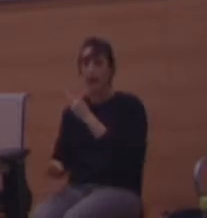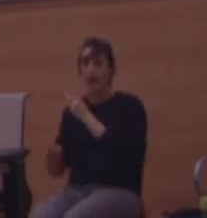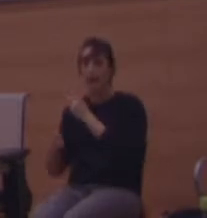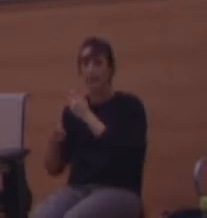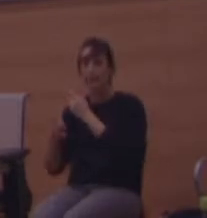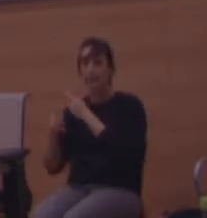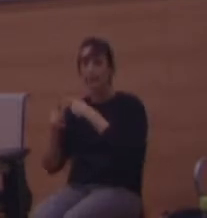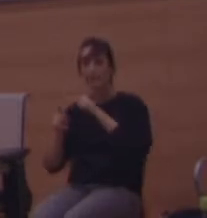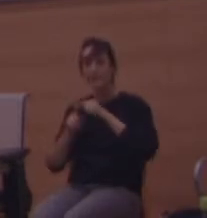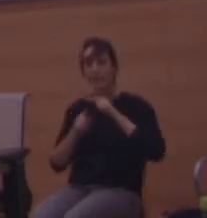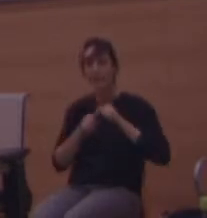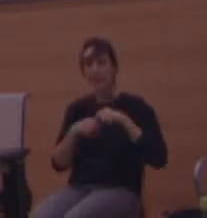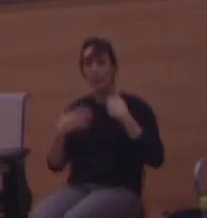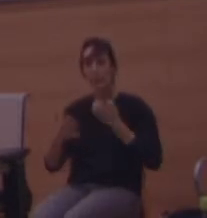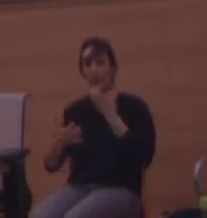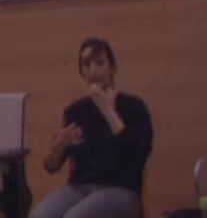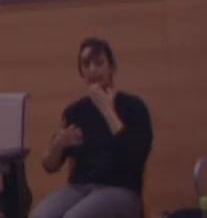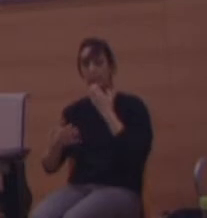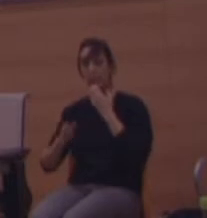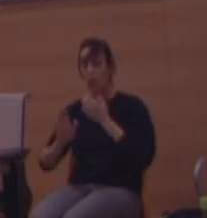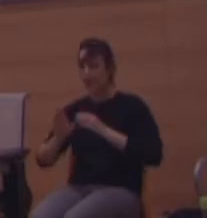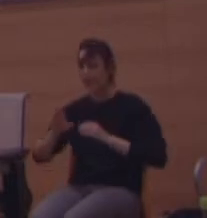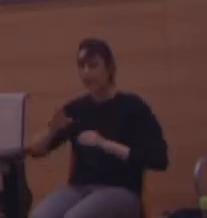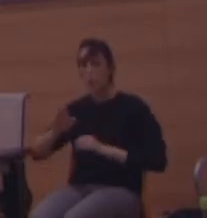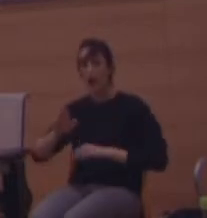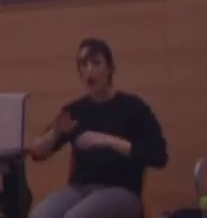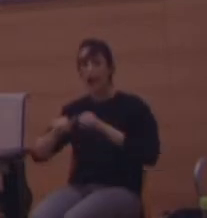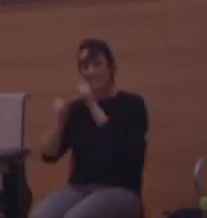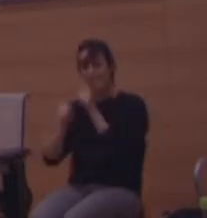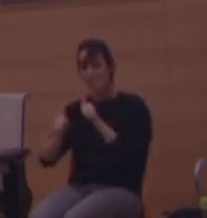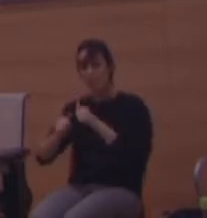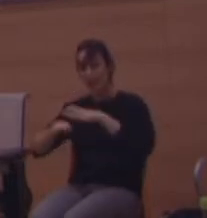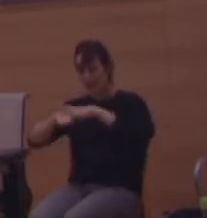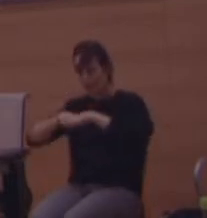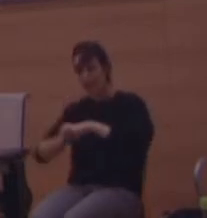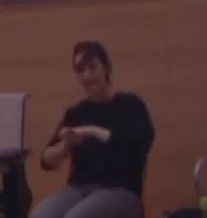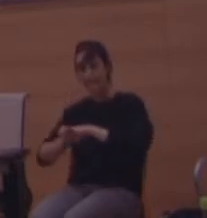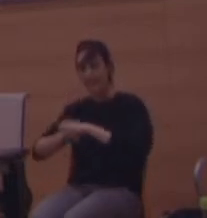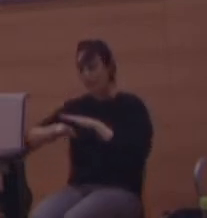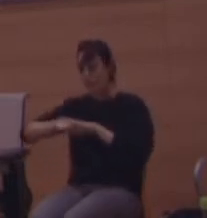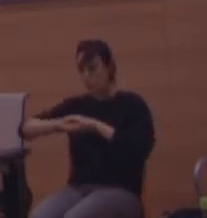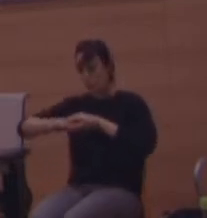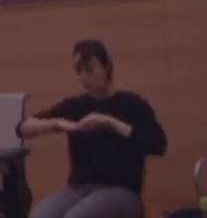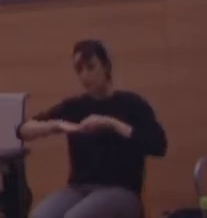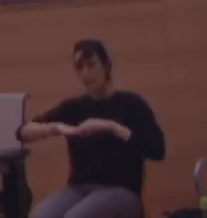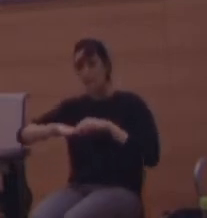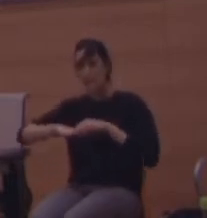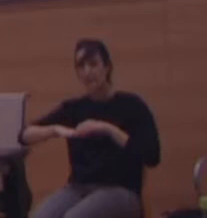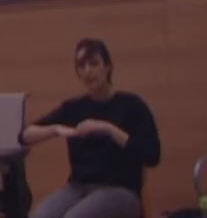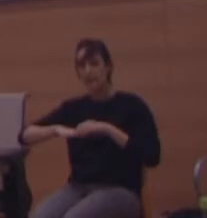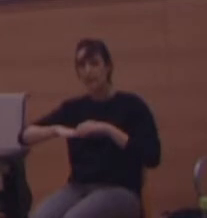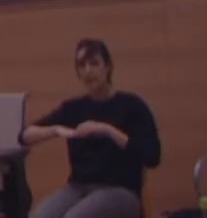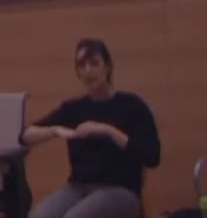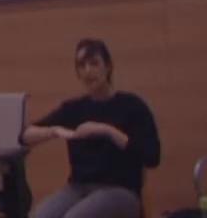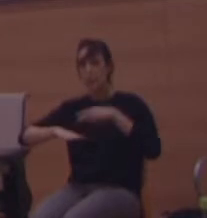en que hay una parte principal de la plantilla que casi siempre suele ser en un etilvinilacetato, en